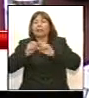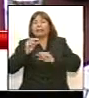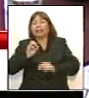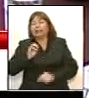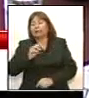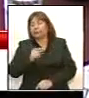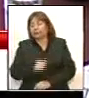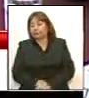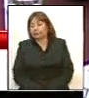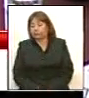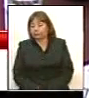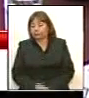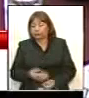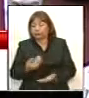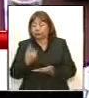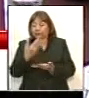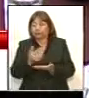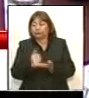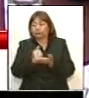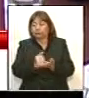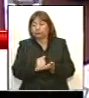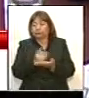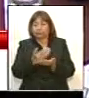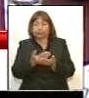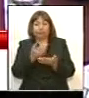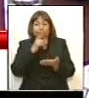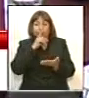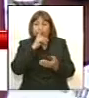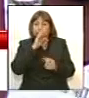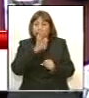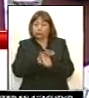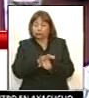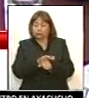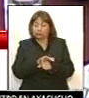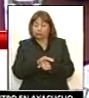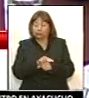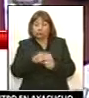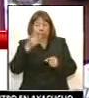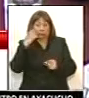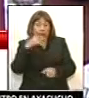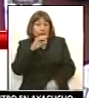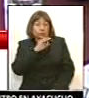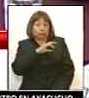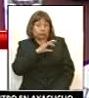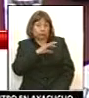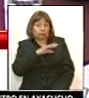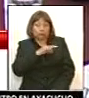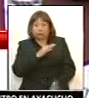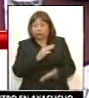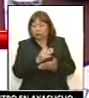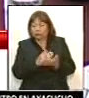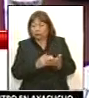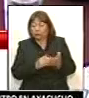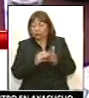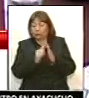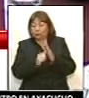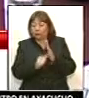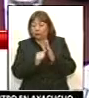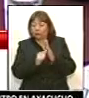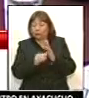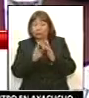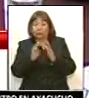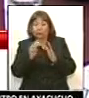intergubernamentales que nos ayudarán a cumplir nuestros objetivos y compromisos, para aprovechar los logros conseguidos, yo dice en el artículo D, y